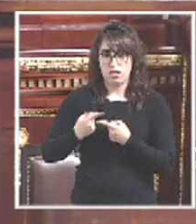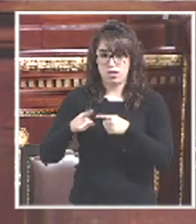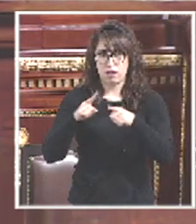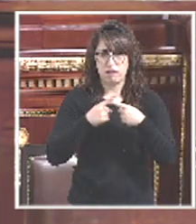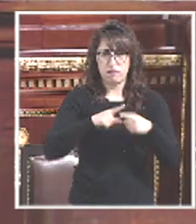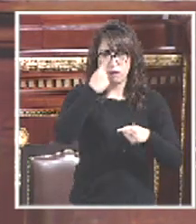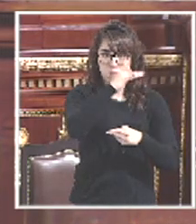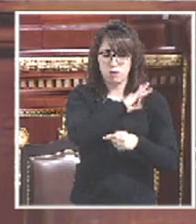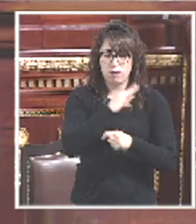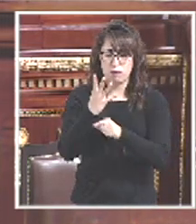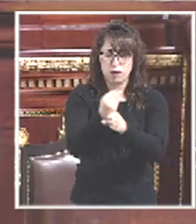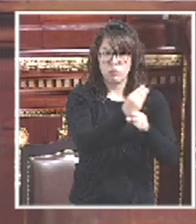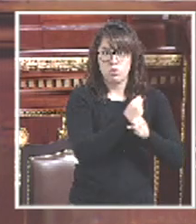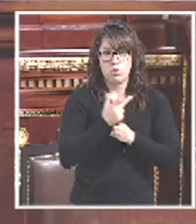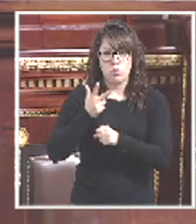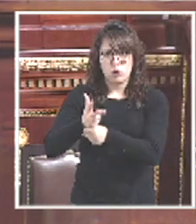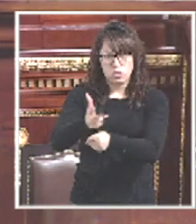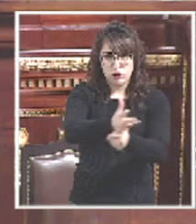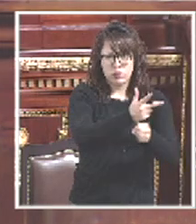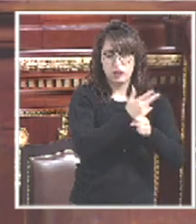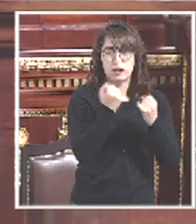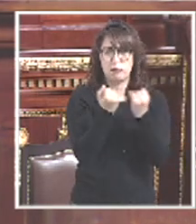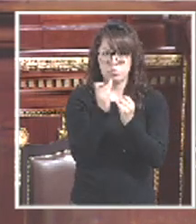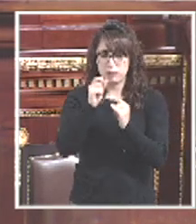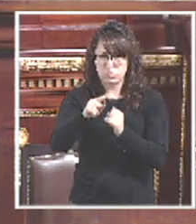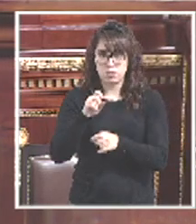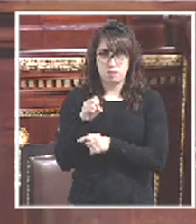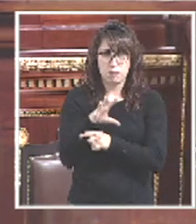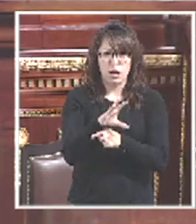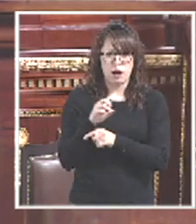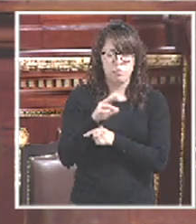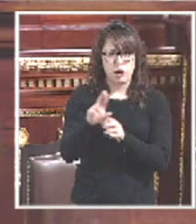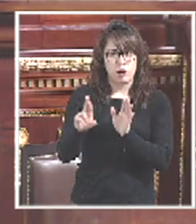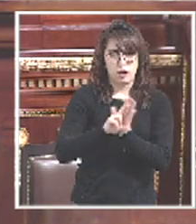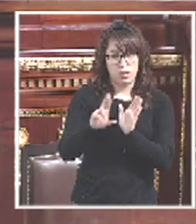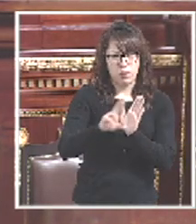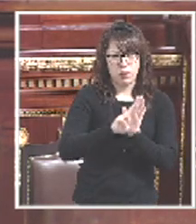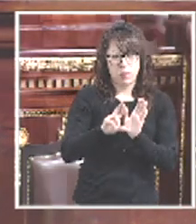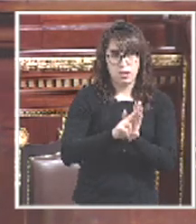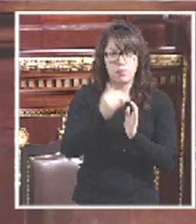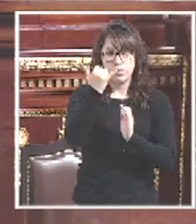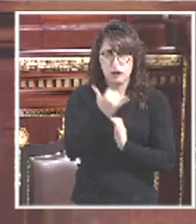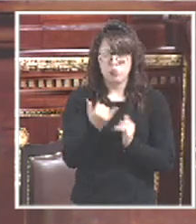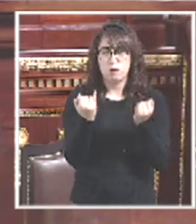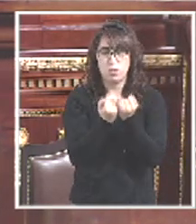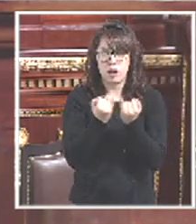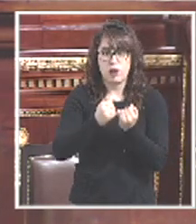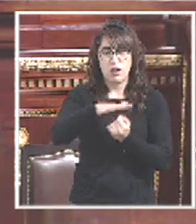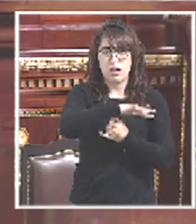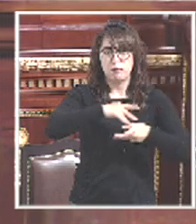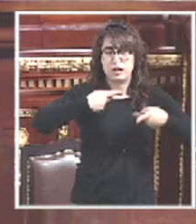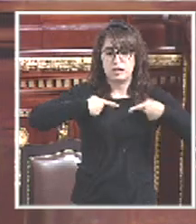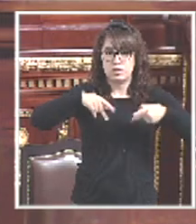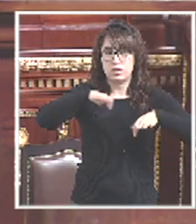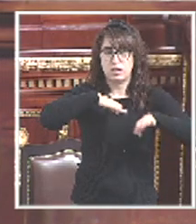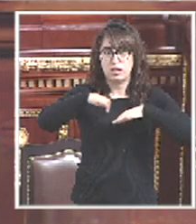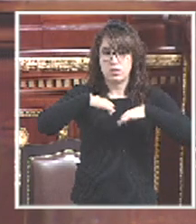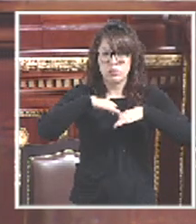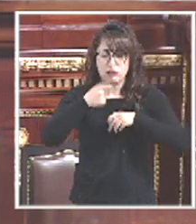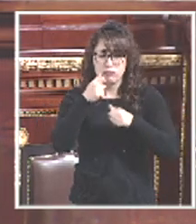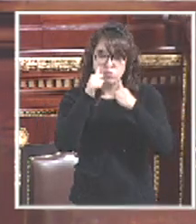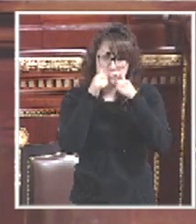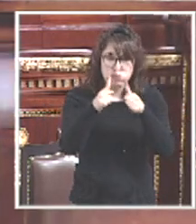el equipamiento e infraestructura y la profesionalización de los servidores públicos que ejercen y